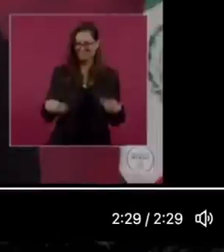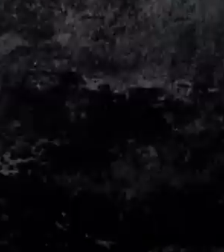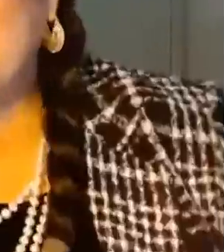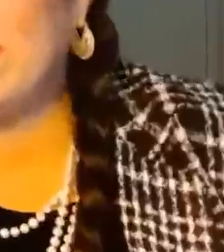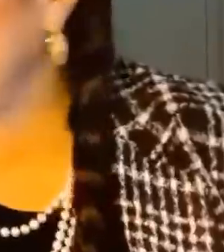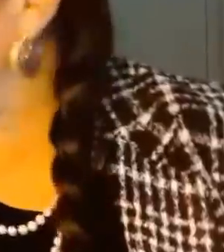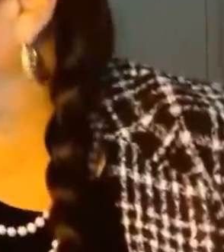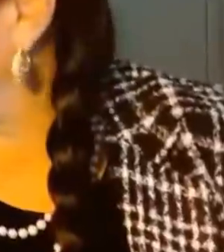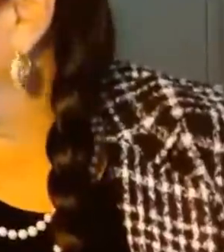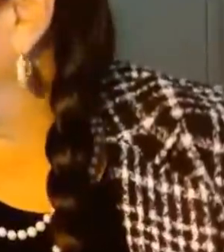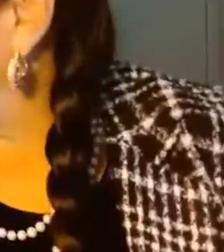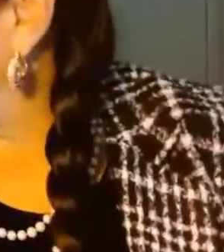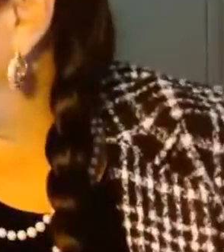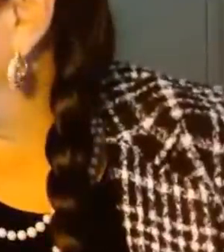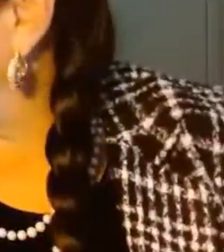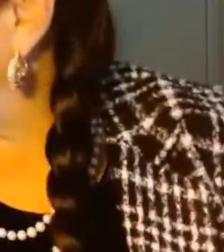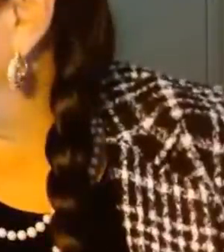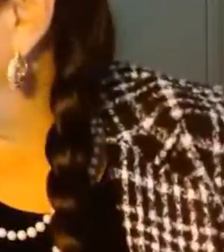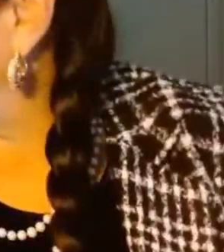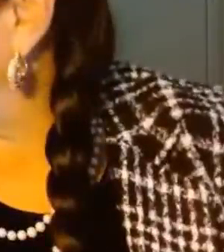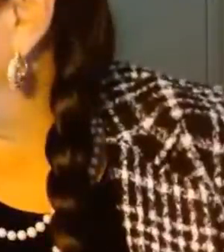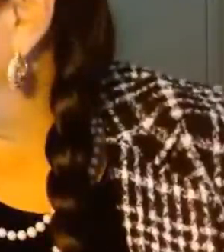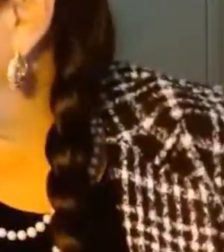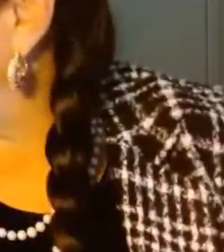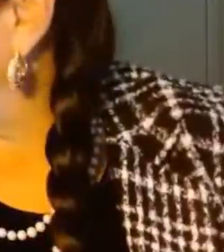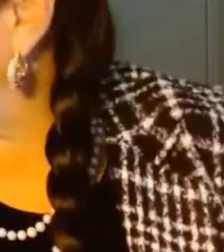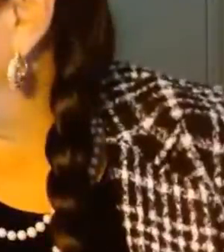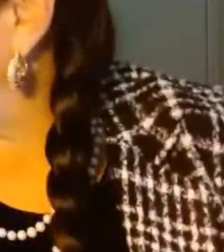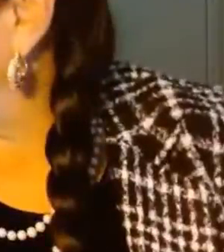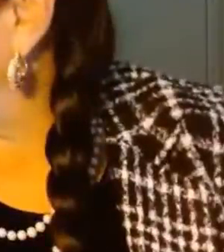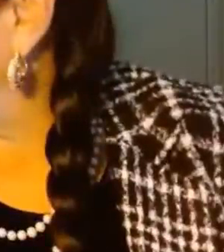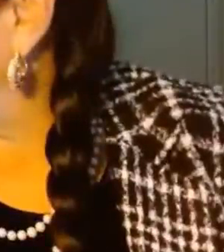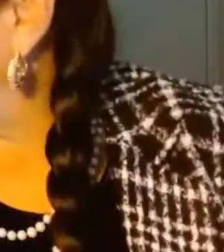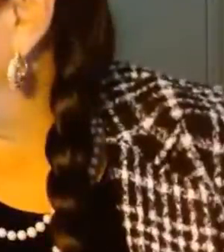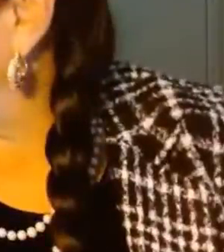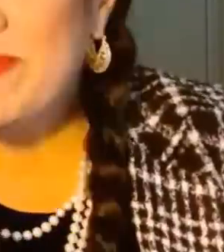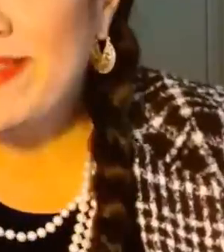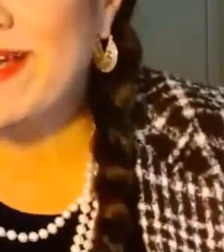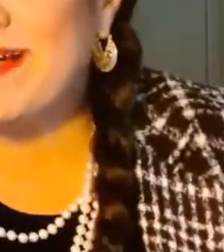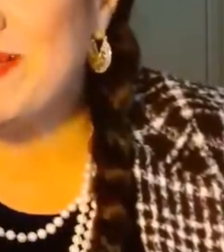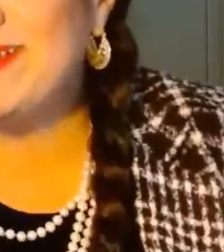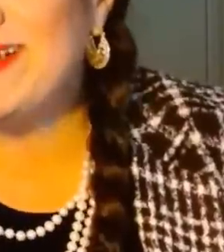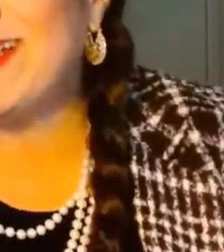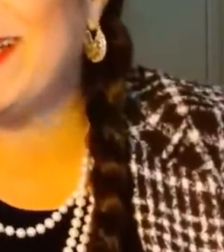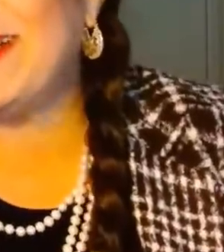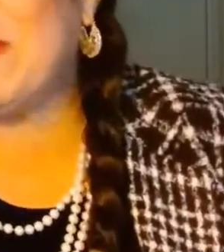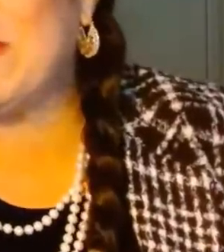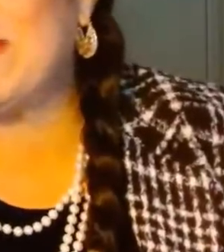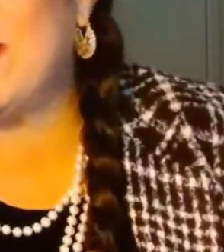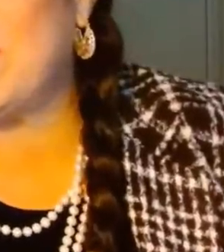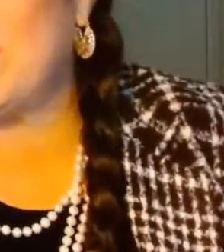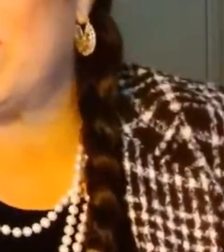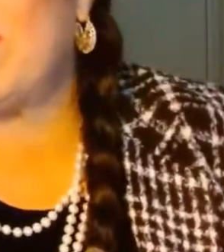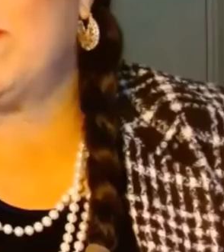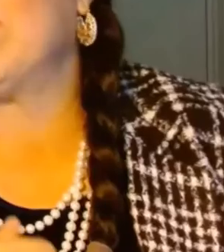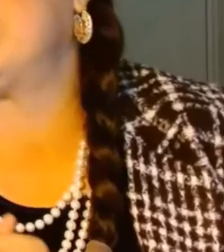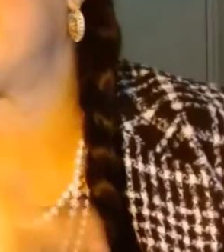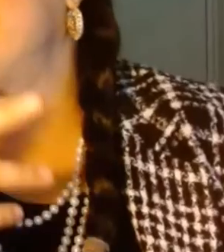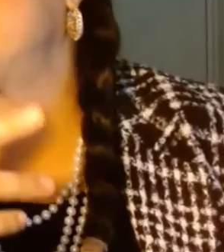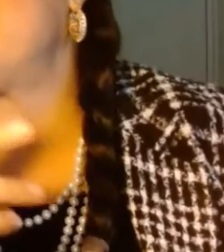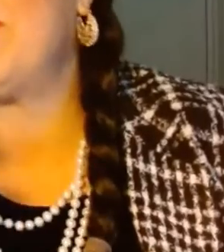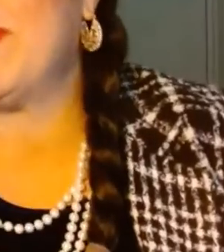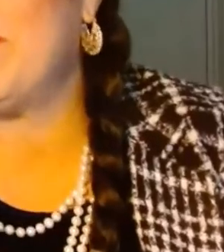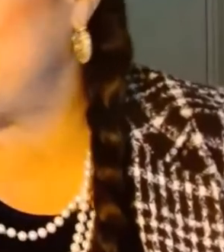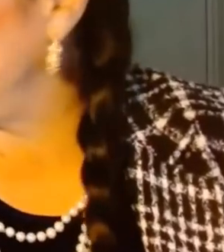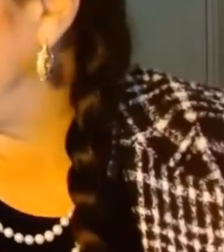pues no dejó títere con cabeza, ¿verdad? Se aventó todo el listado de periodistas. No, yo por eso me agaché, fíjate, sí, para que no. Y déjame decirte que dijo Ciro, no, pues otra